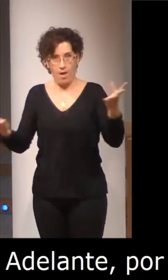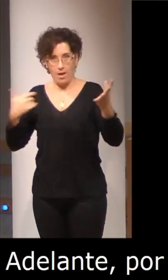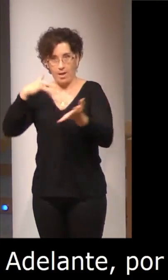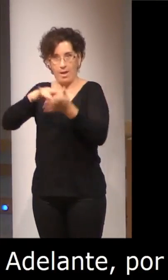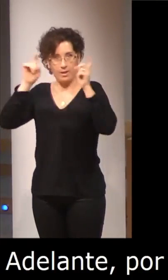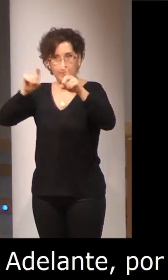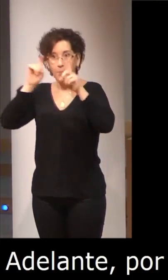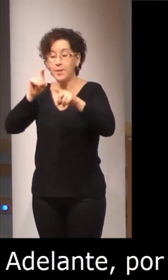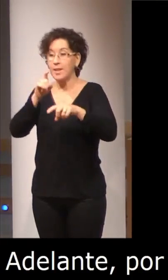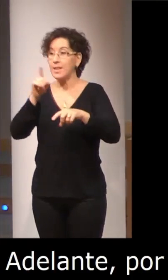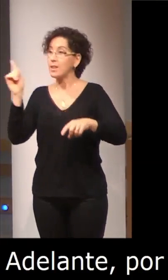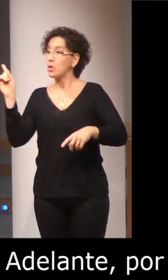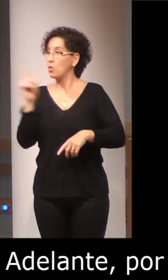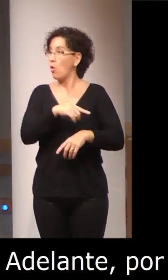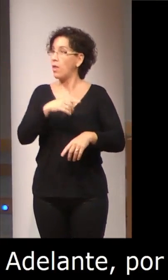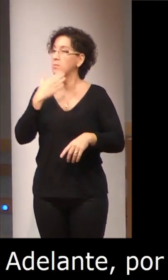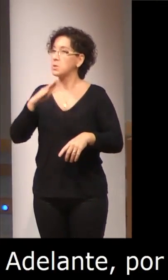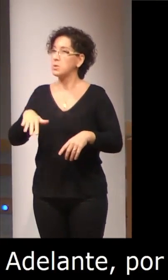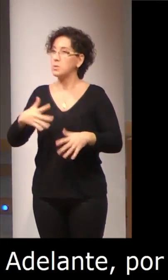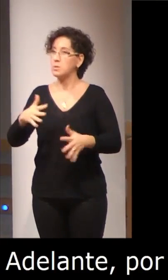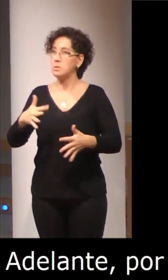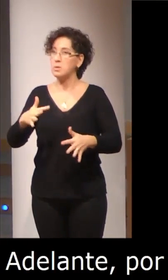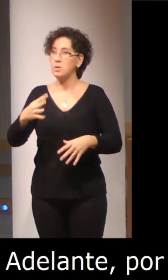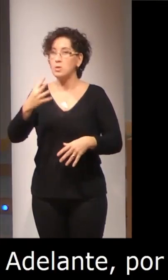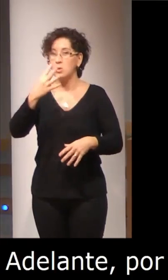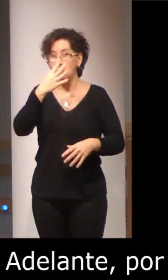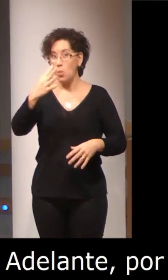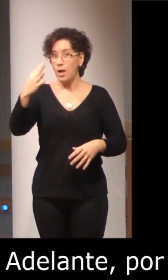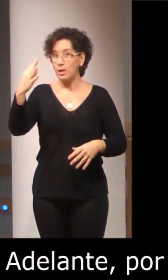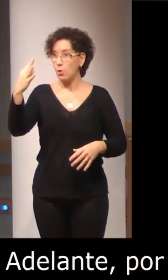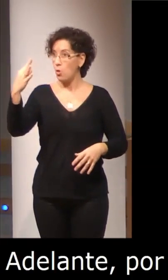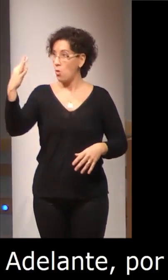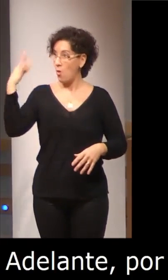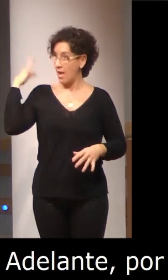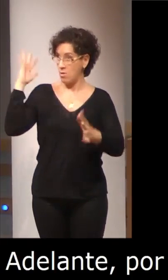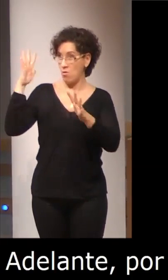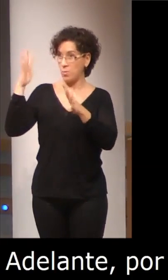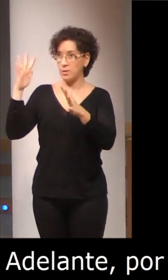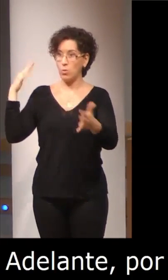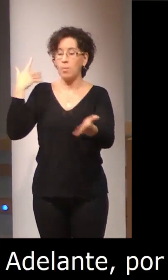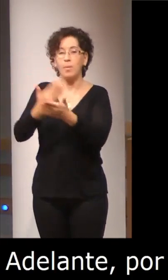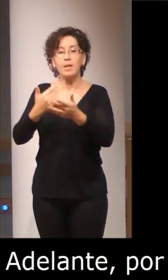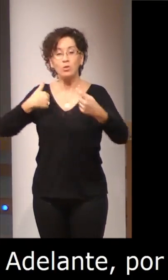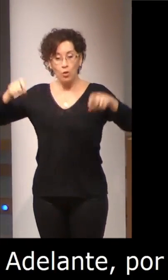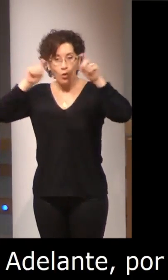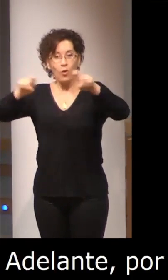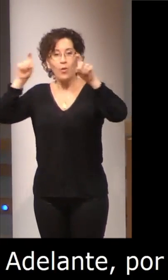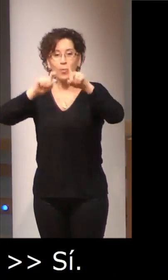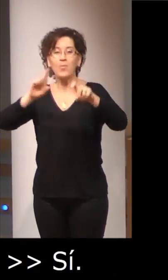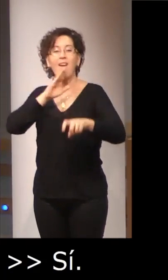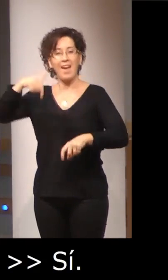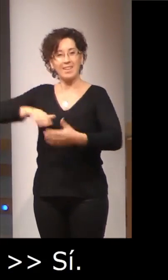Todas ellas, desde hace ya 4 años, las enseño de una manera que se ha dicho aquí